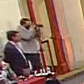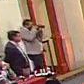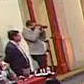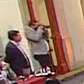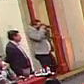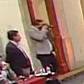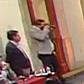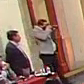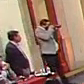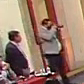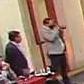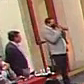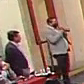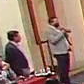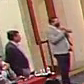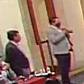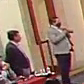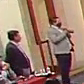Gobierno de México.